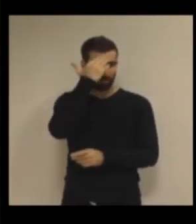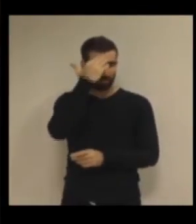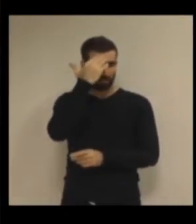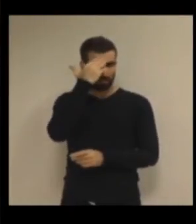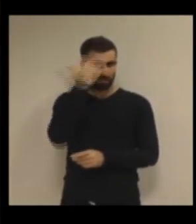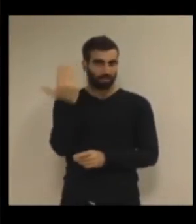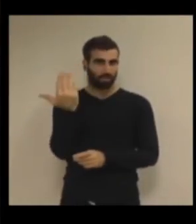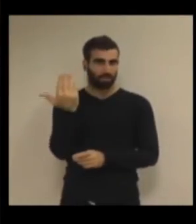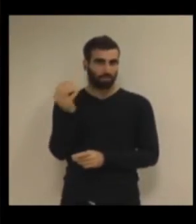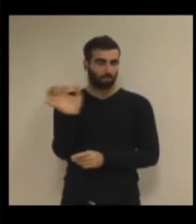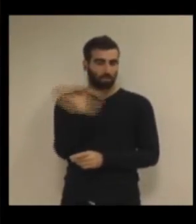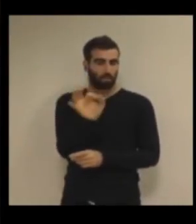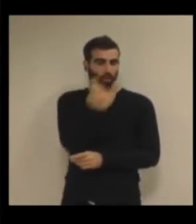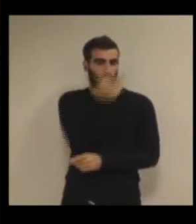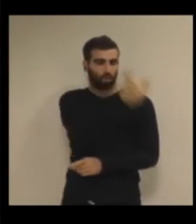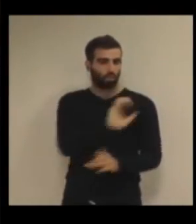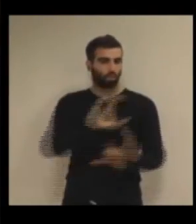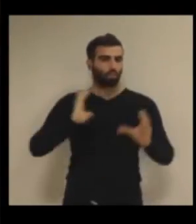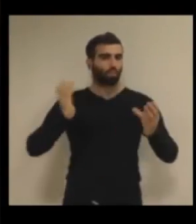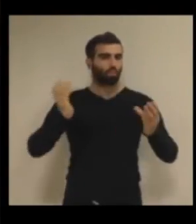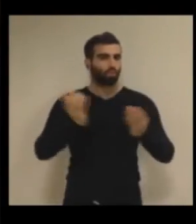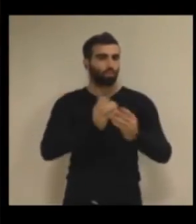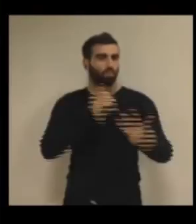una población objeto, esto pasa